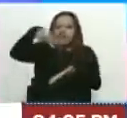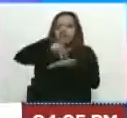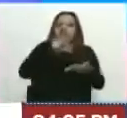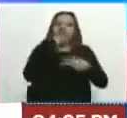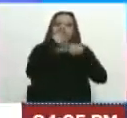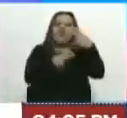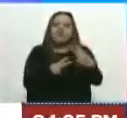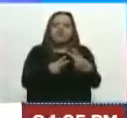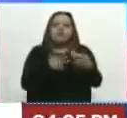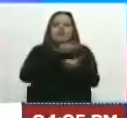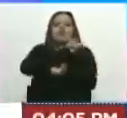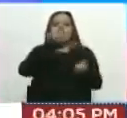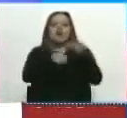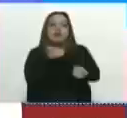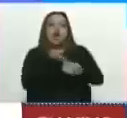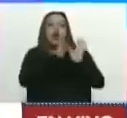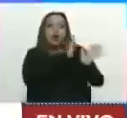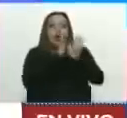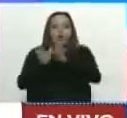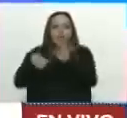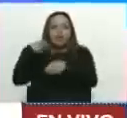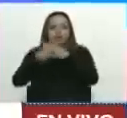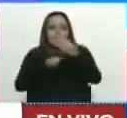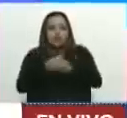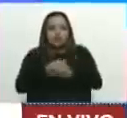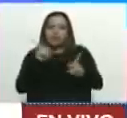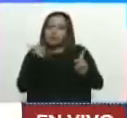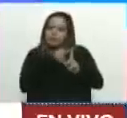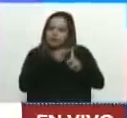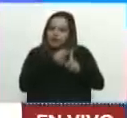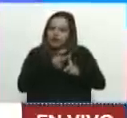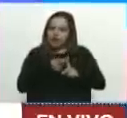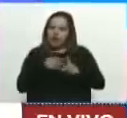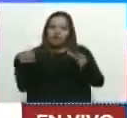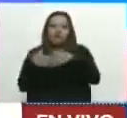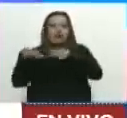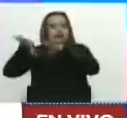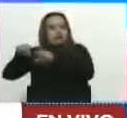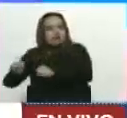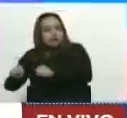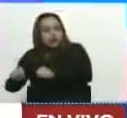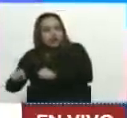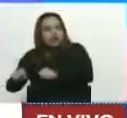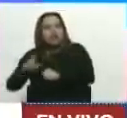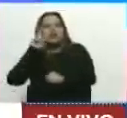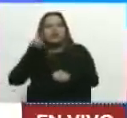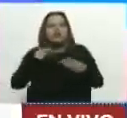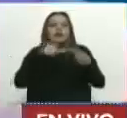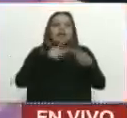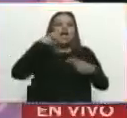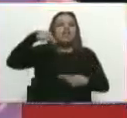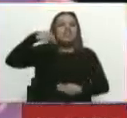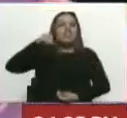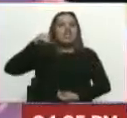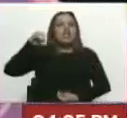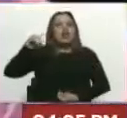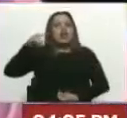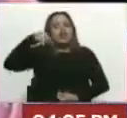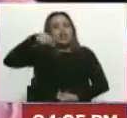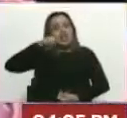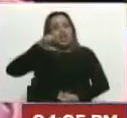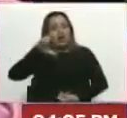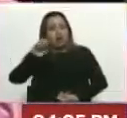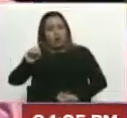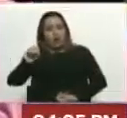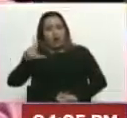levantarse para subvertir el orden impuesto primero por el capitalismo y hoy día por el neoliberalismo, y